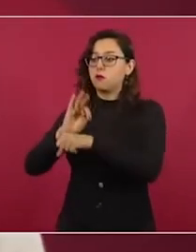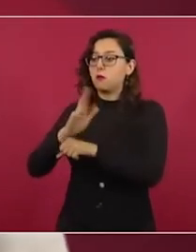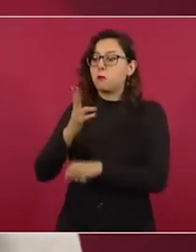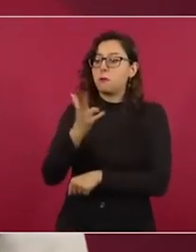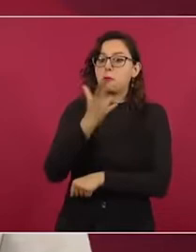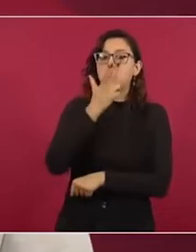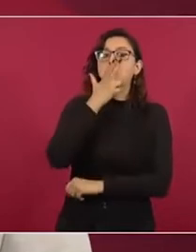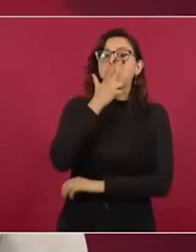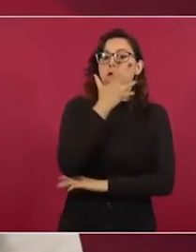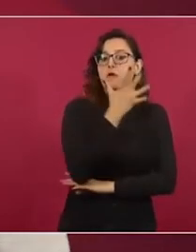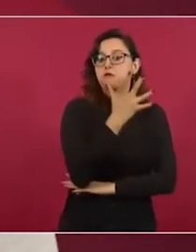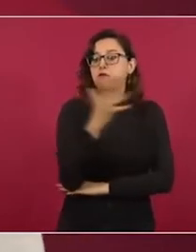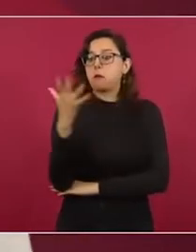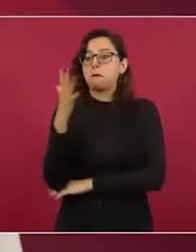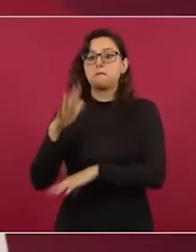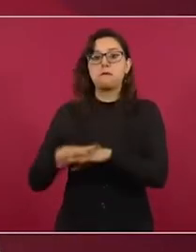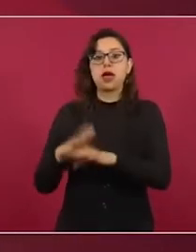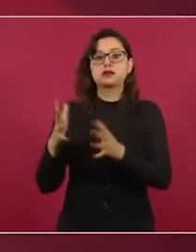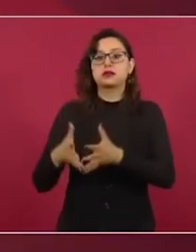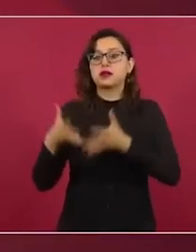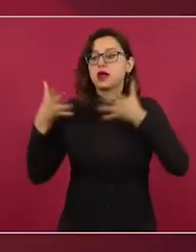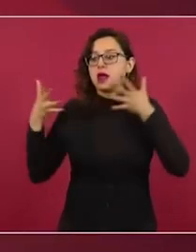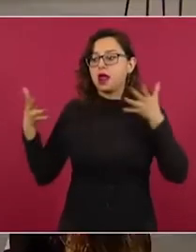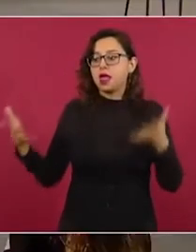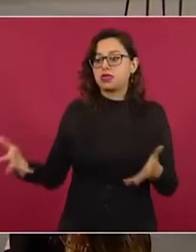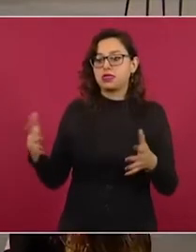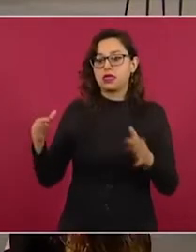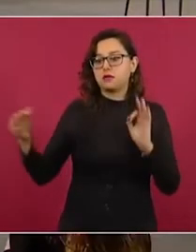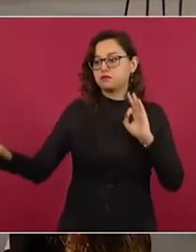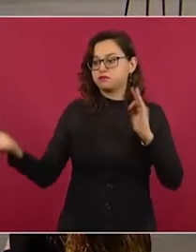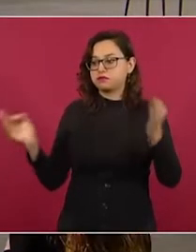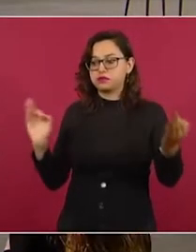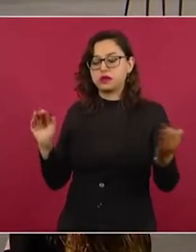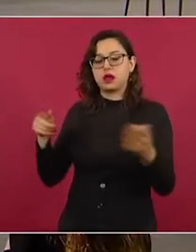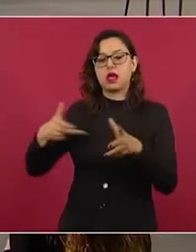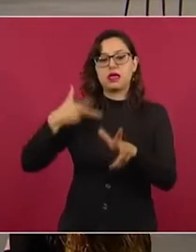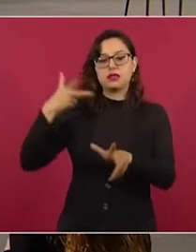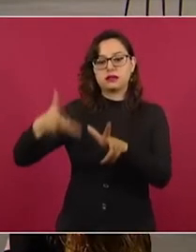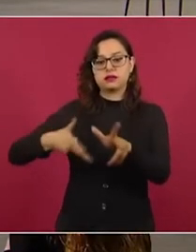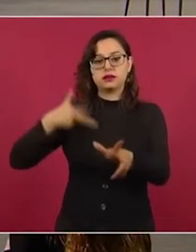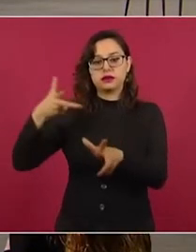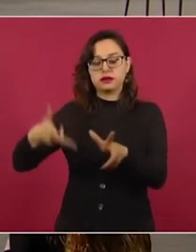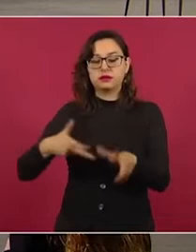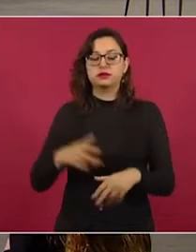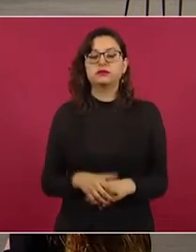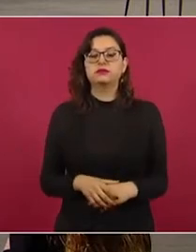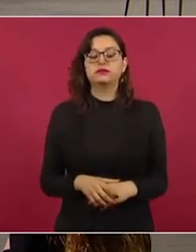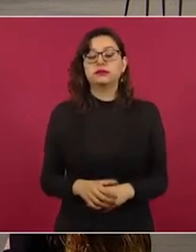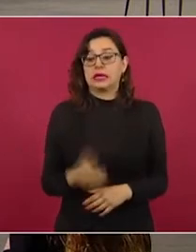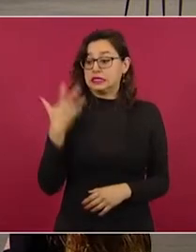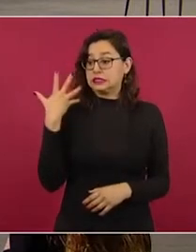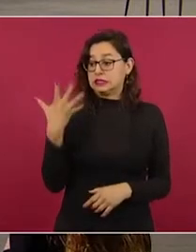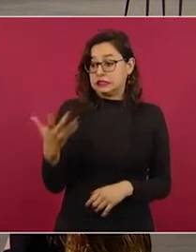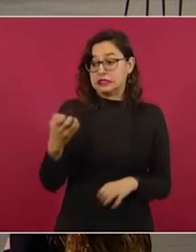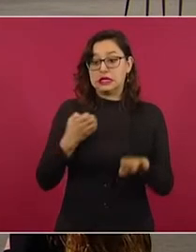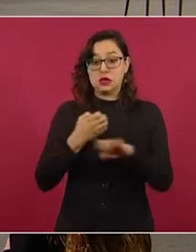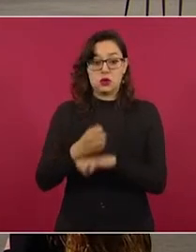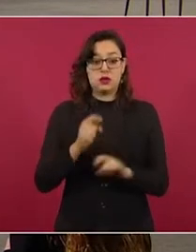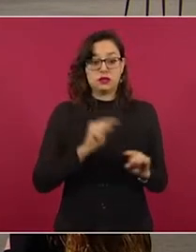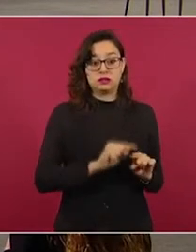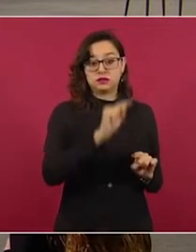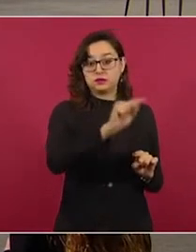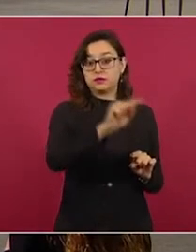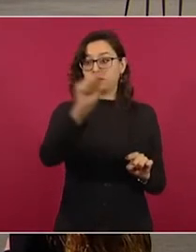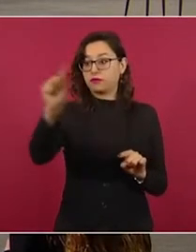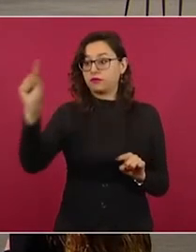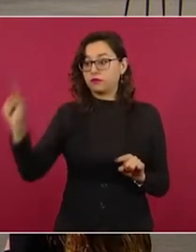conservación en las regiones implicadas. En los 5 estados donde pasa el Tren Maya